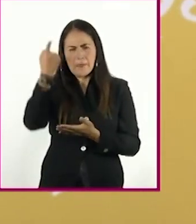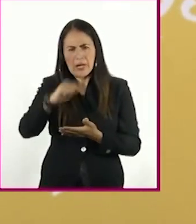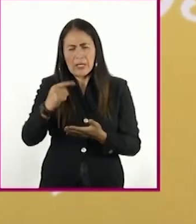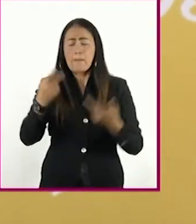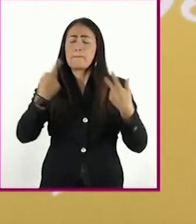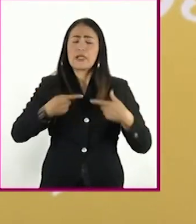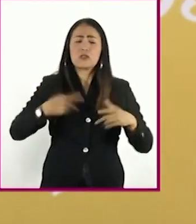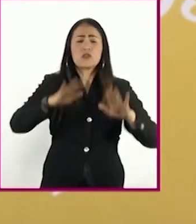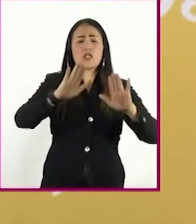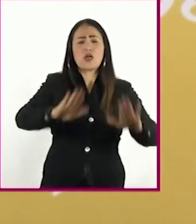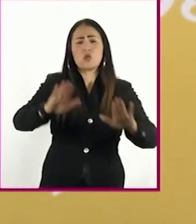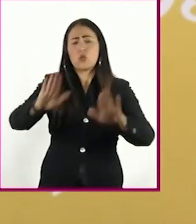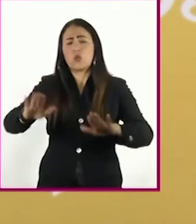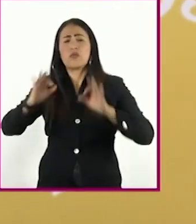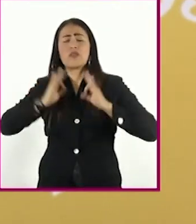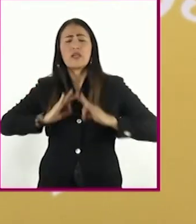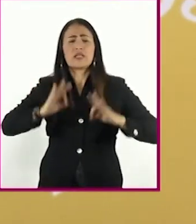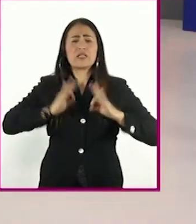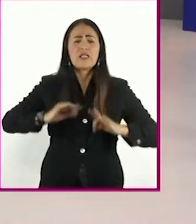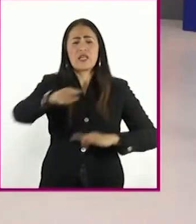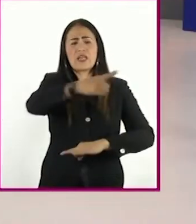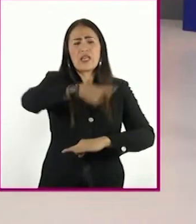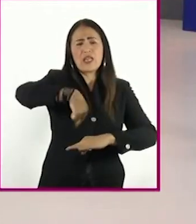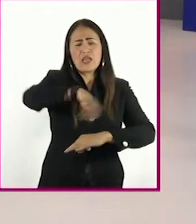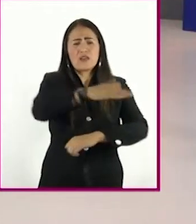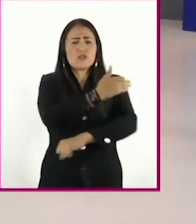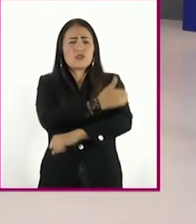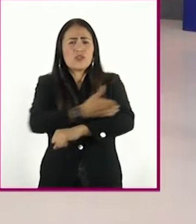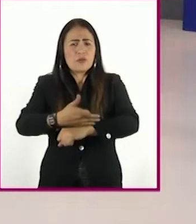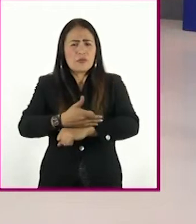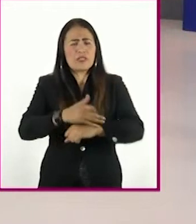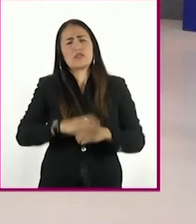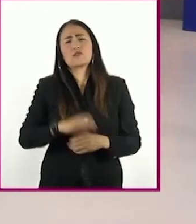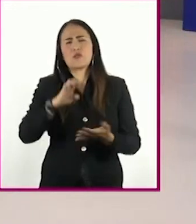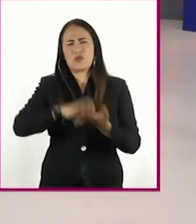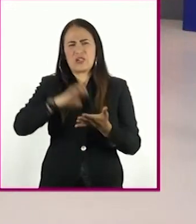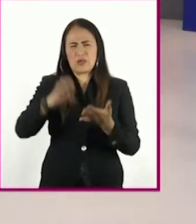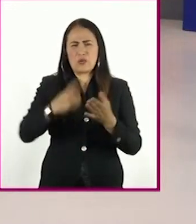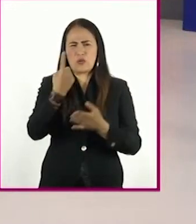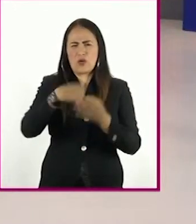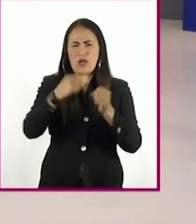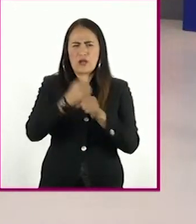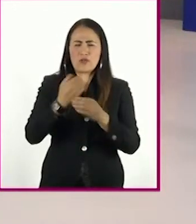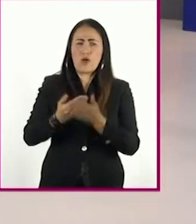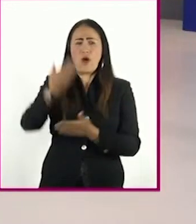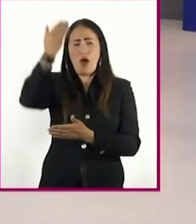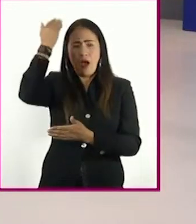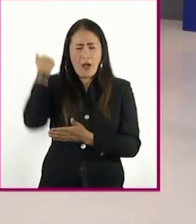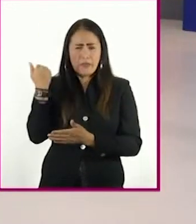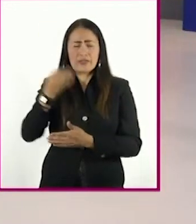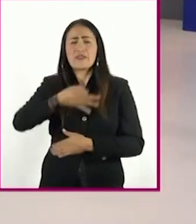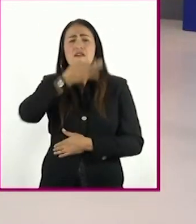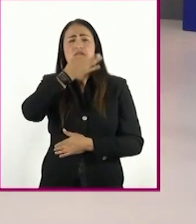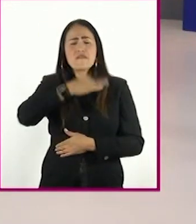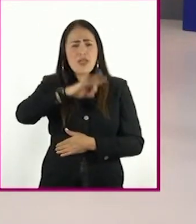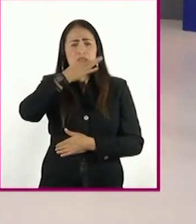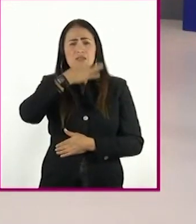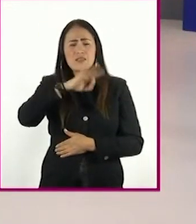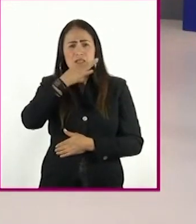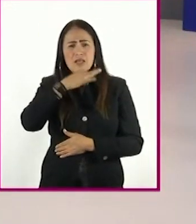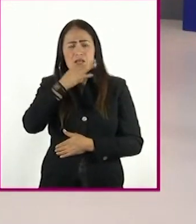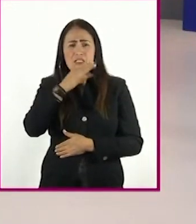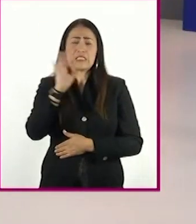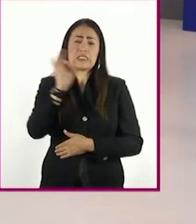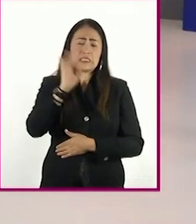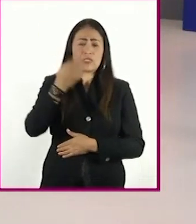y apoyar emocionalmente a las familias cuando el año pasado se llegaba a una celebración que pensábamos